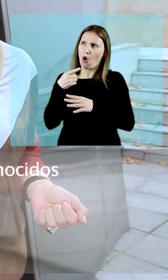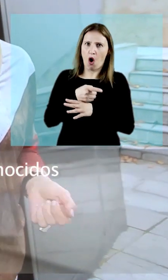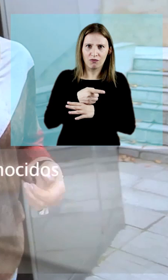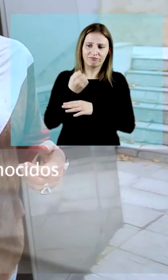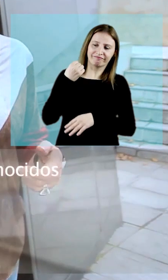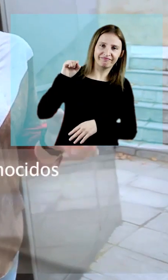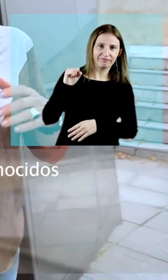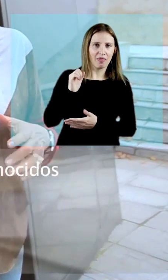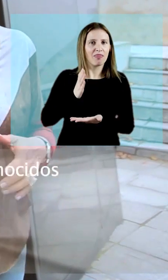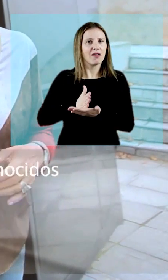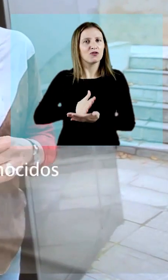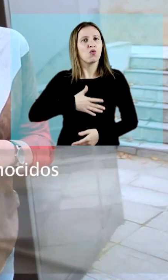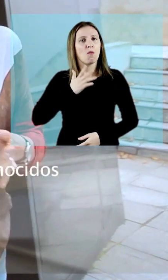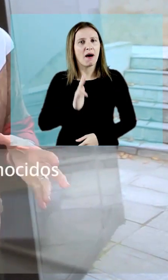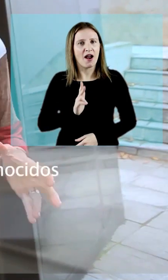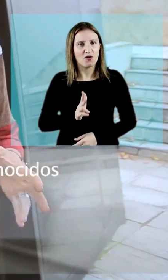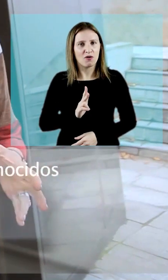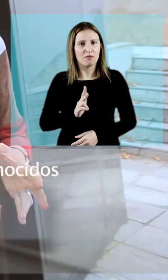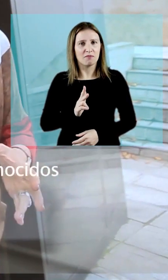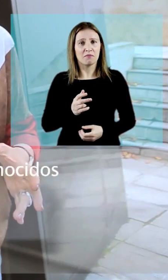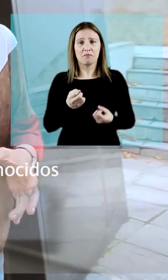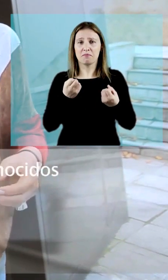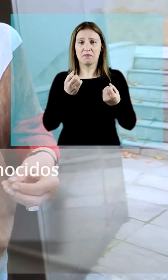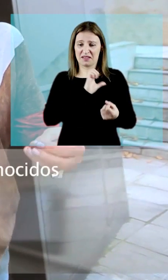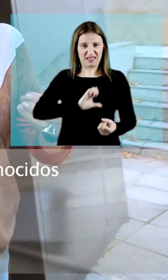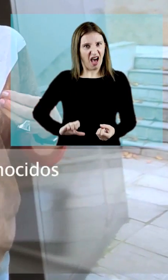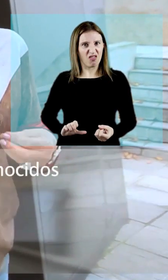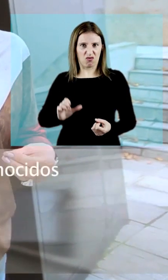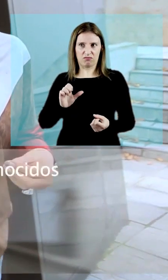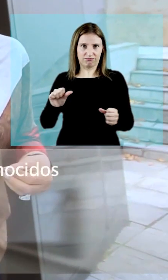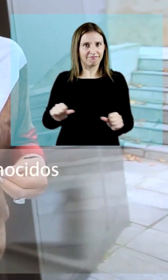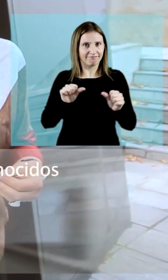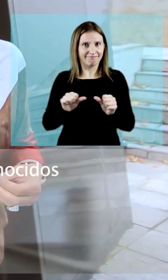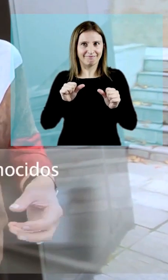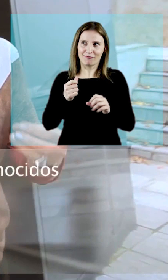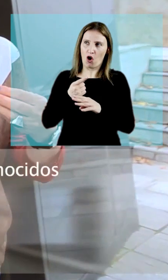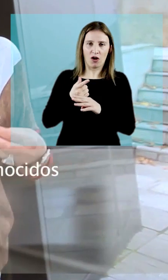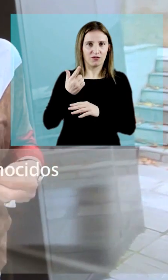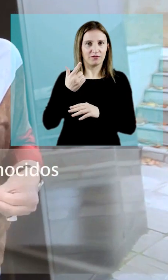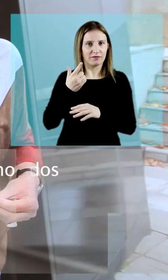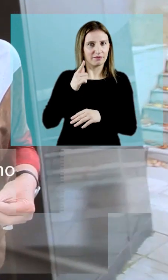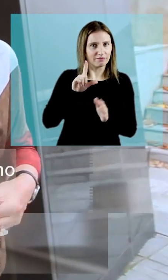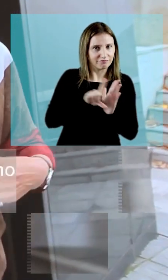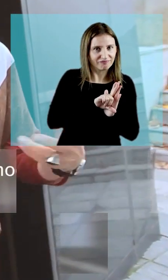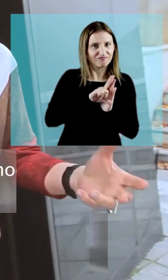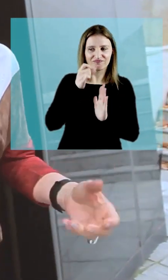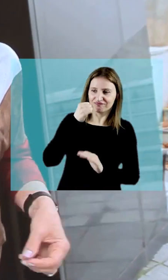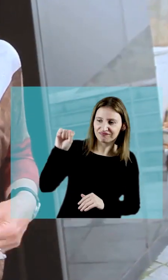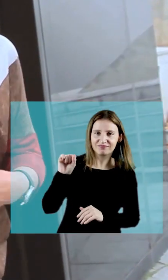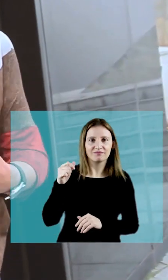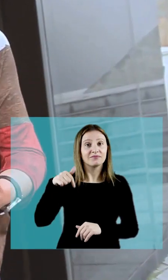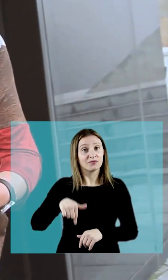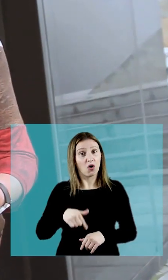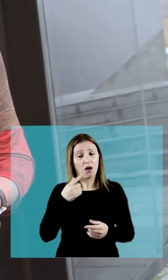humanos por el accionar ilegítimo del Estado y que hoy han sido recuperados para el